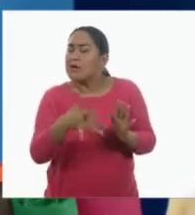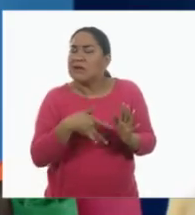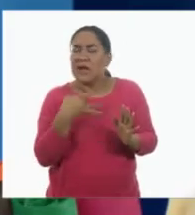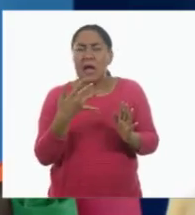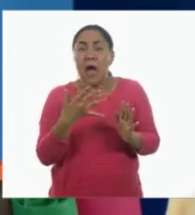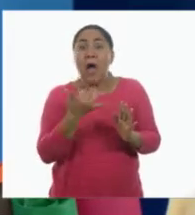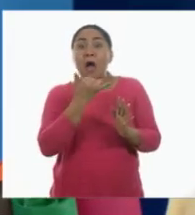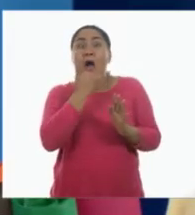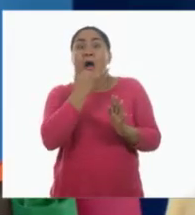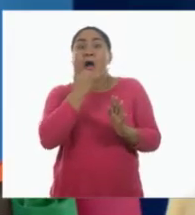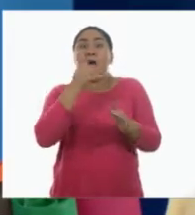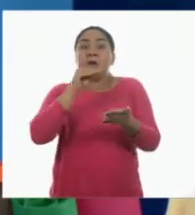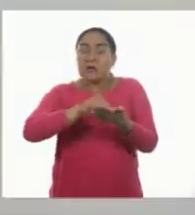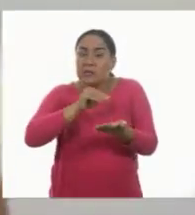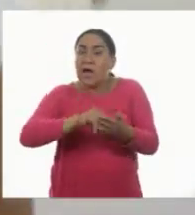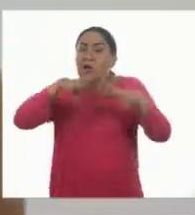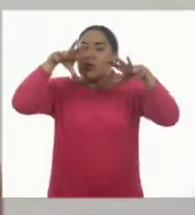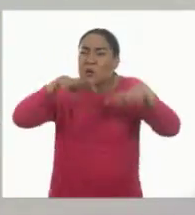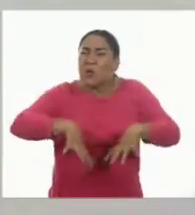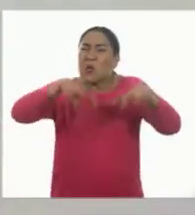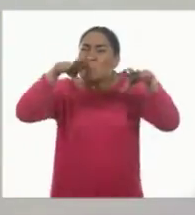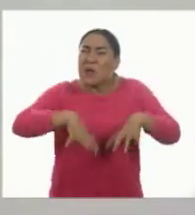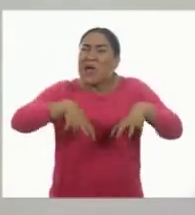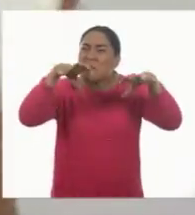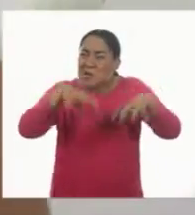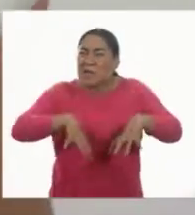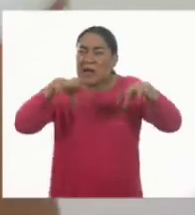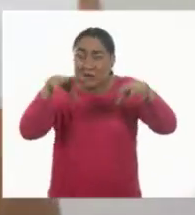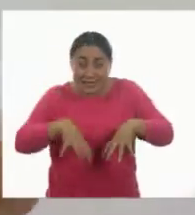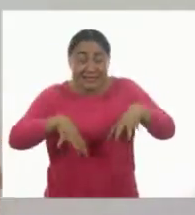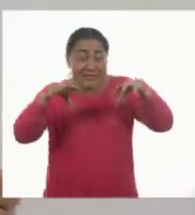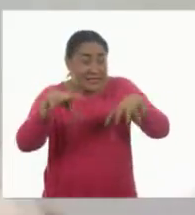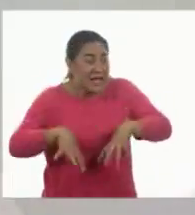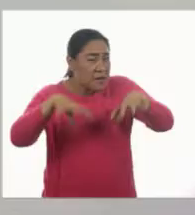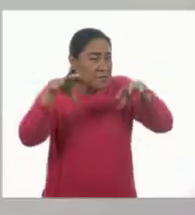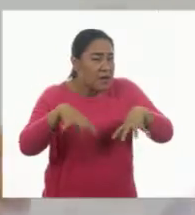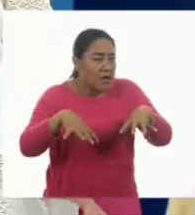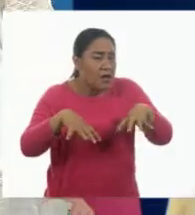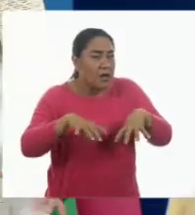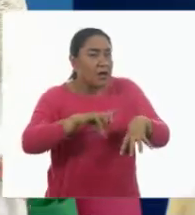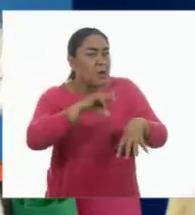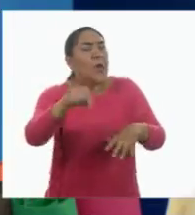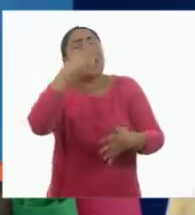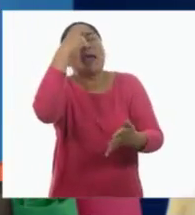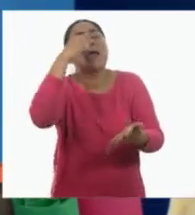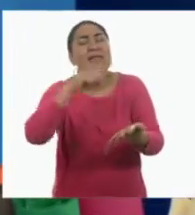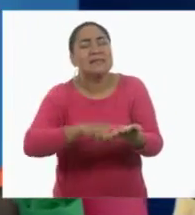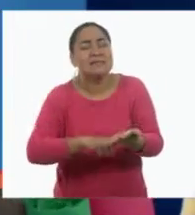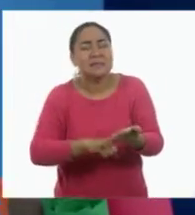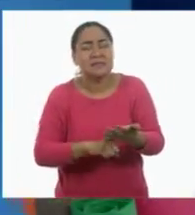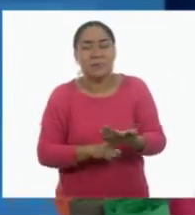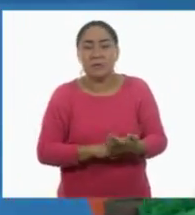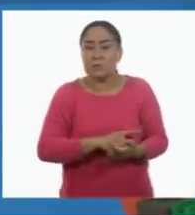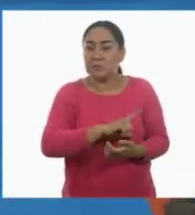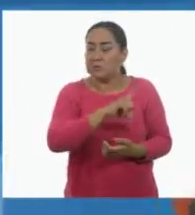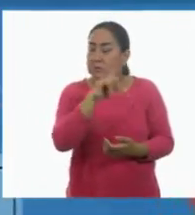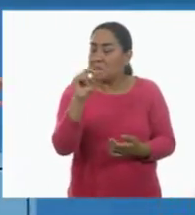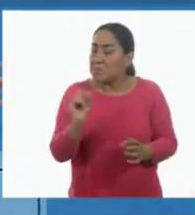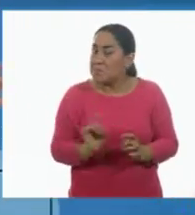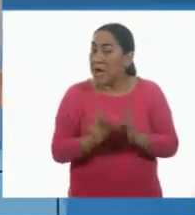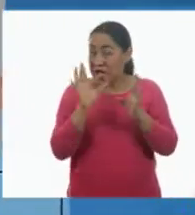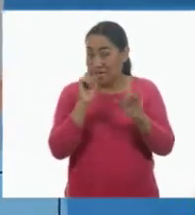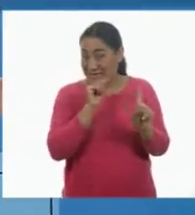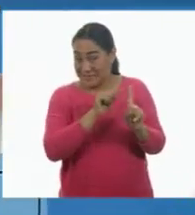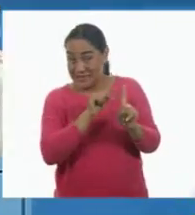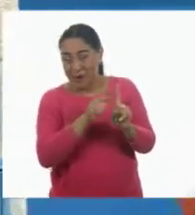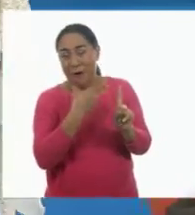la lluvia, muy fuerte, seguía la lluvia, sí. Pero entonces, ¿qué crees? Que de repente nuestro